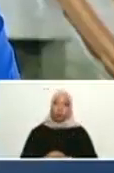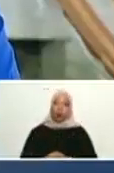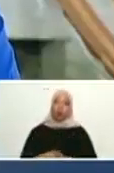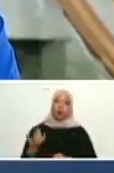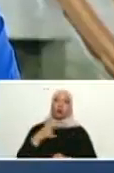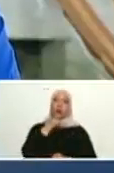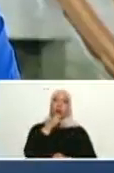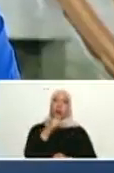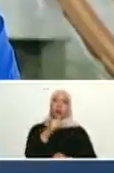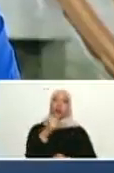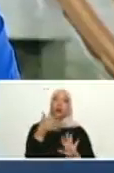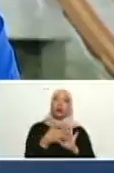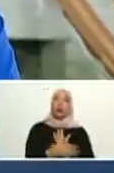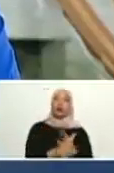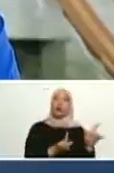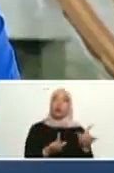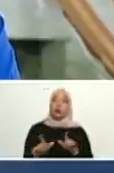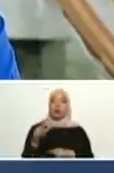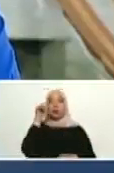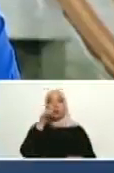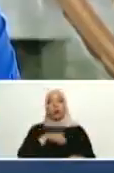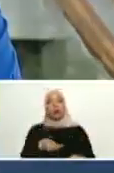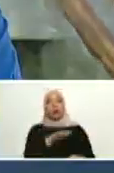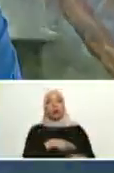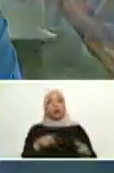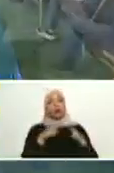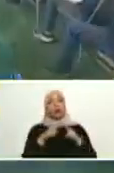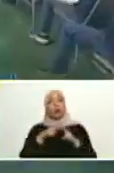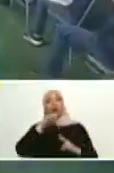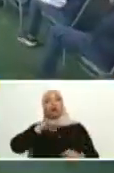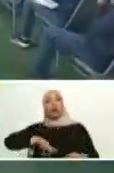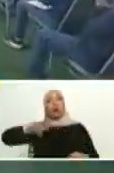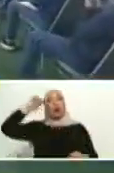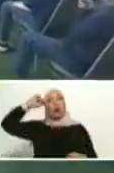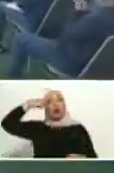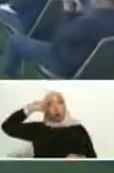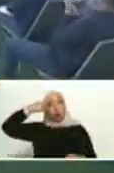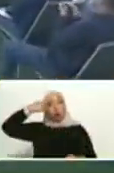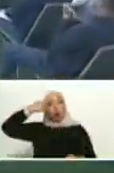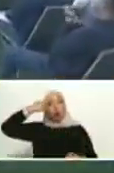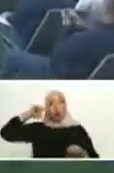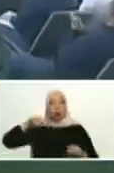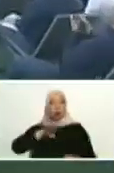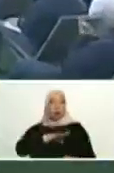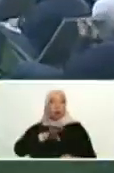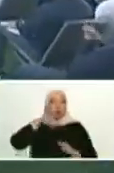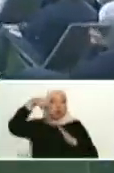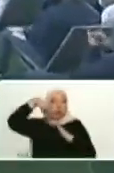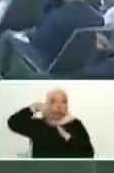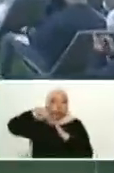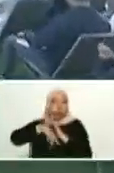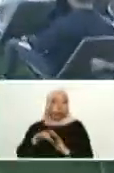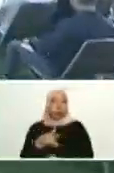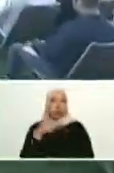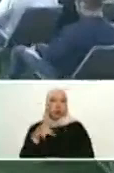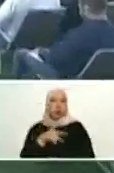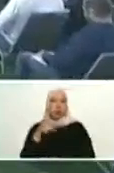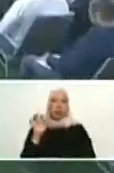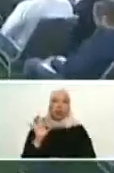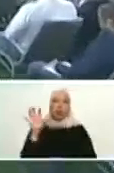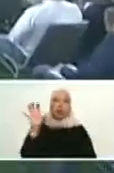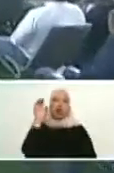de sencillo. Aquel pueblo que reivindica su historia tiene raíces profundas para plantarse hacia